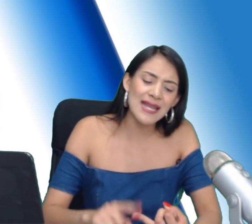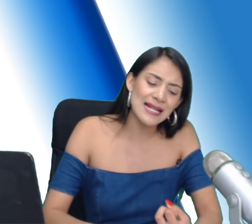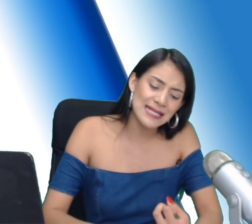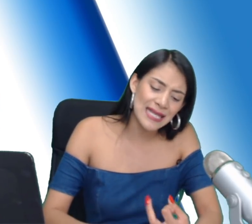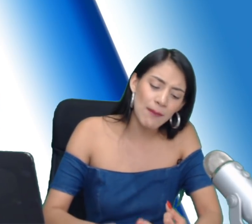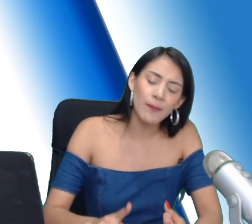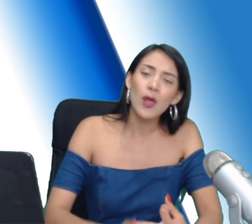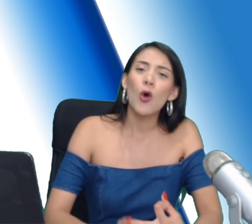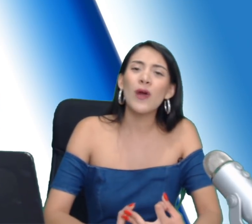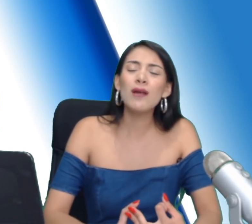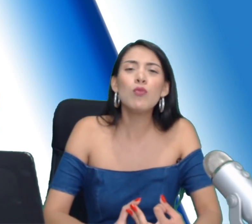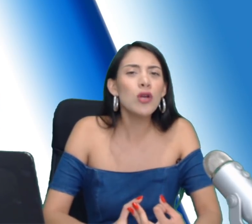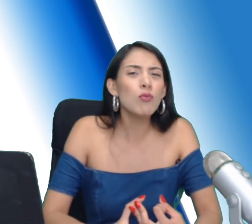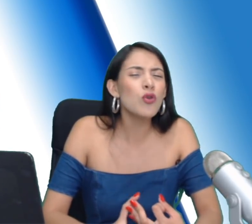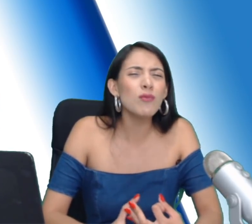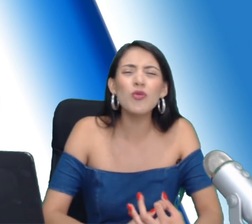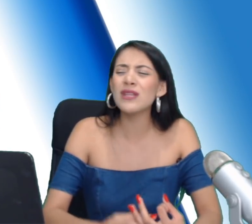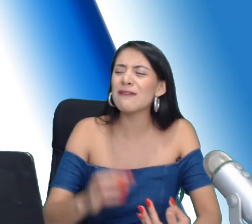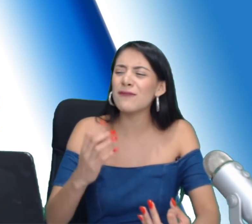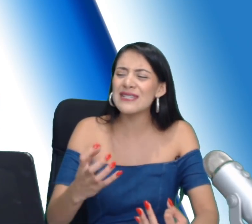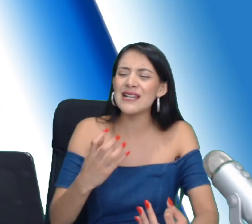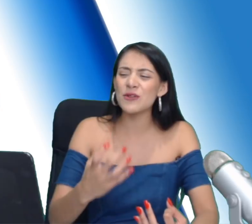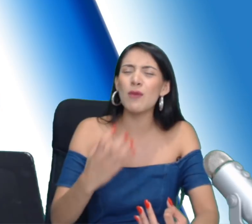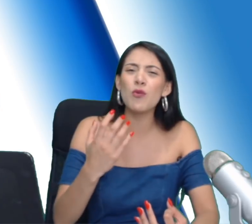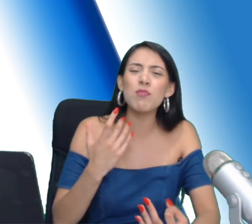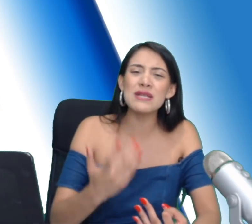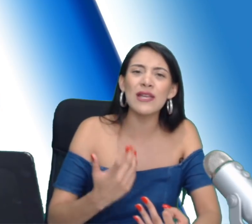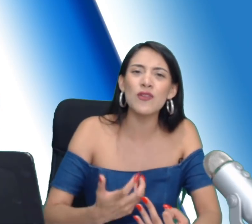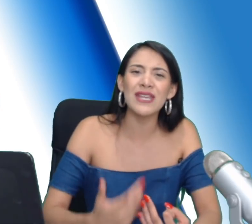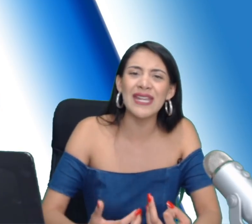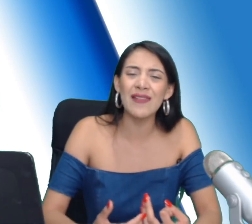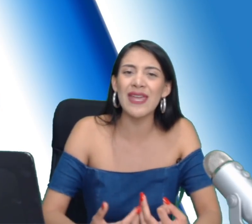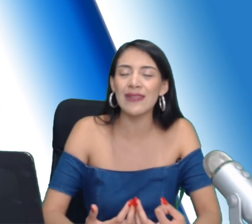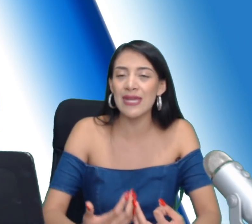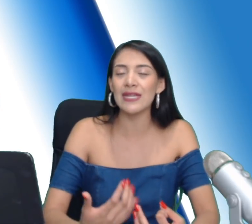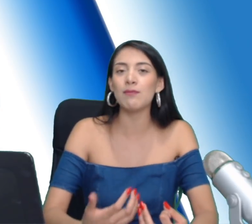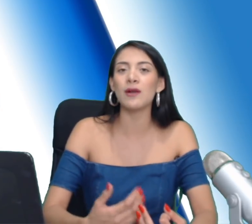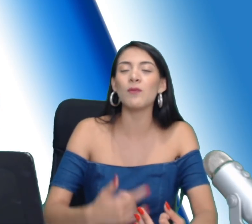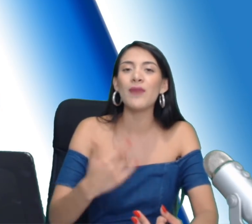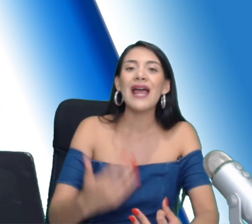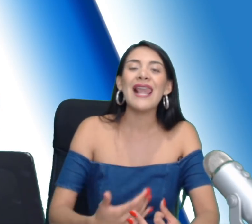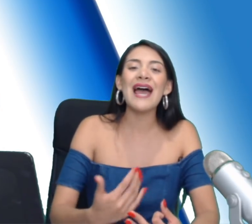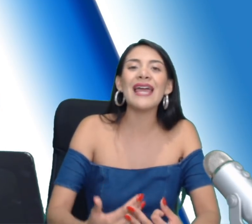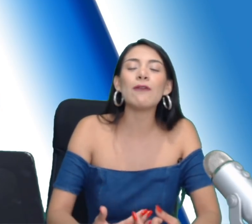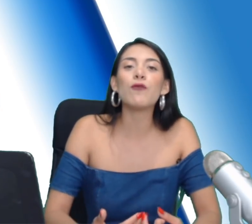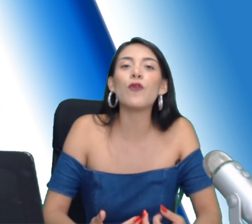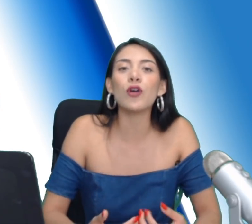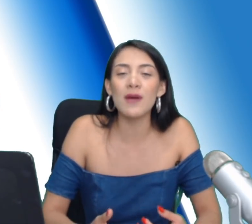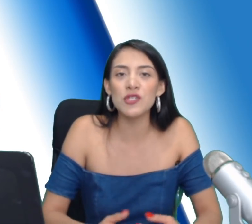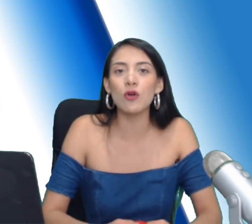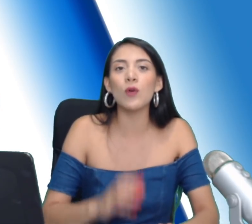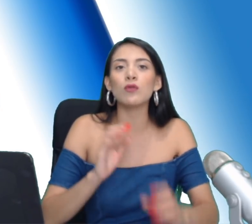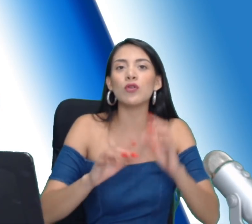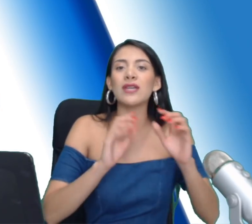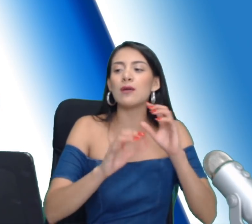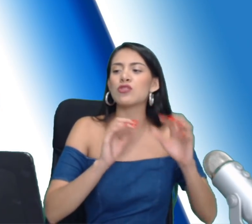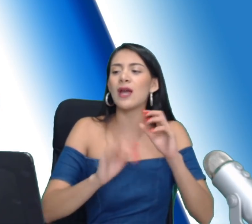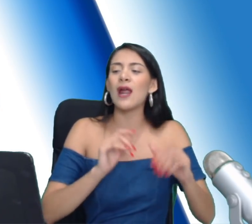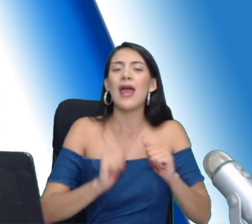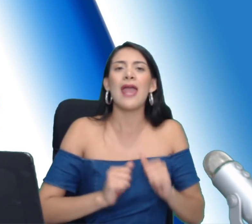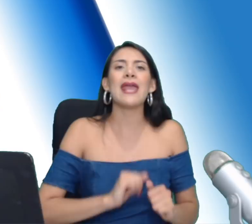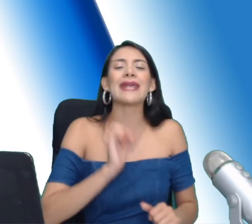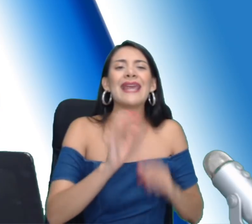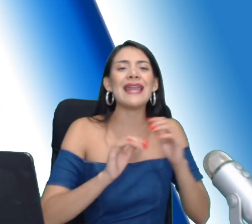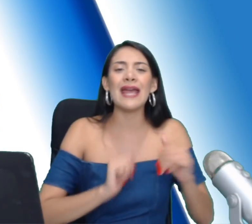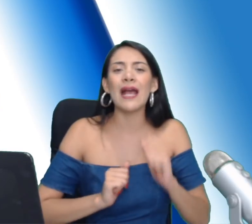servían, se caía el sistema, o eran muy, muy, muy difíciles, o era muy pesado digerir, la información cuando uno quiere